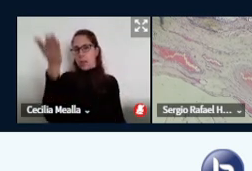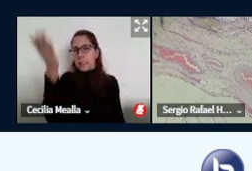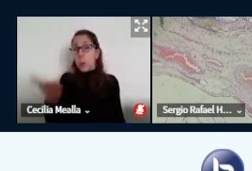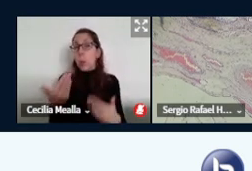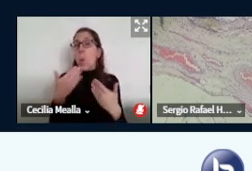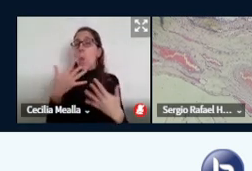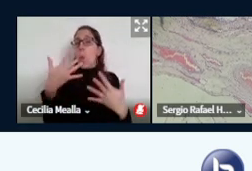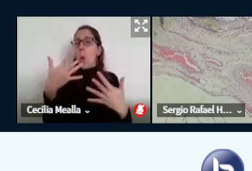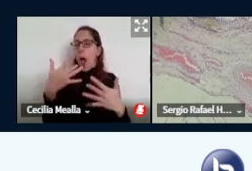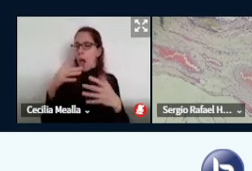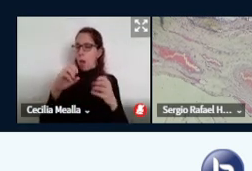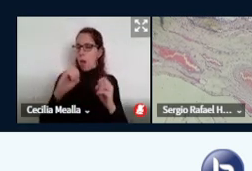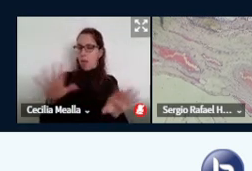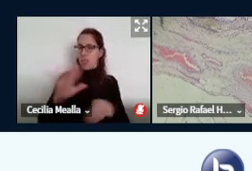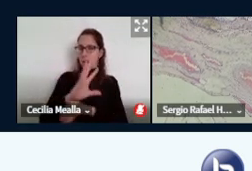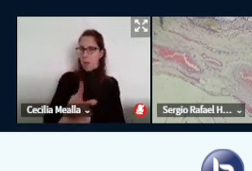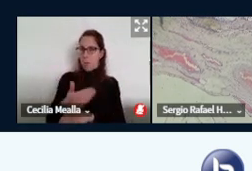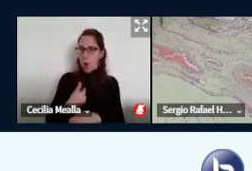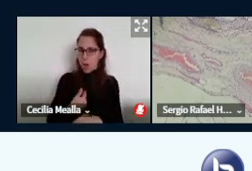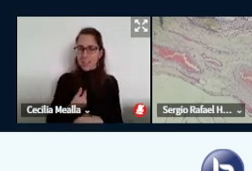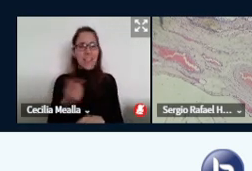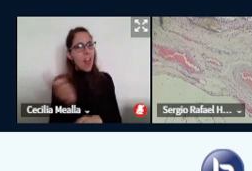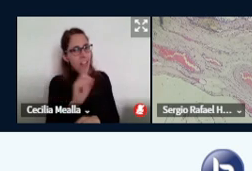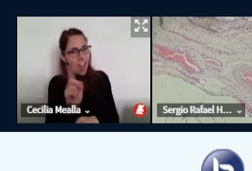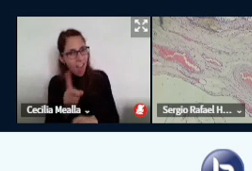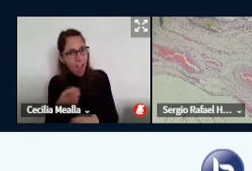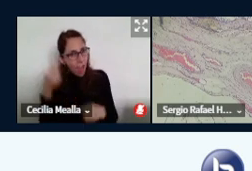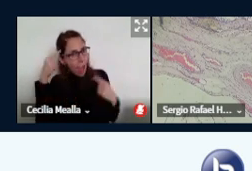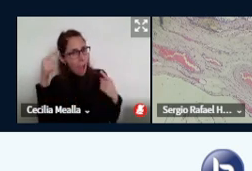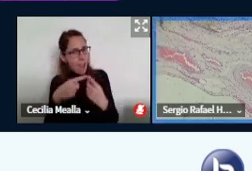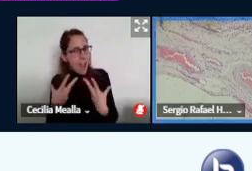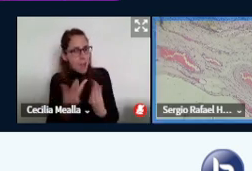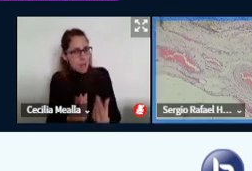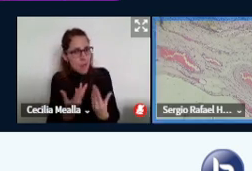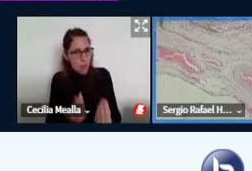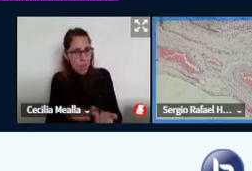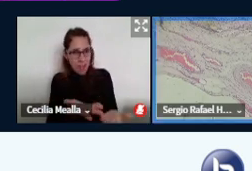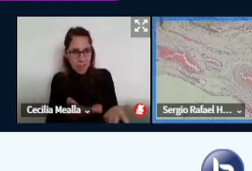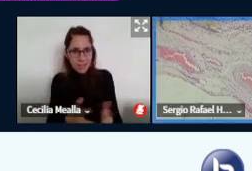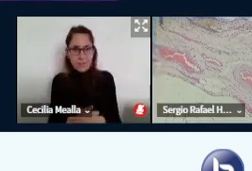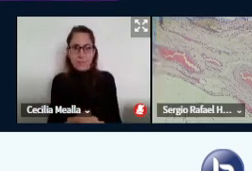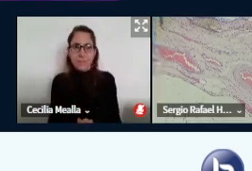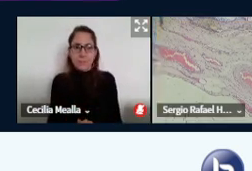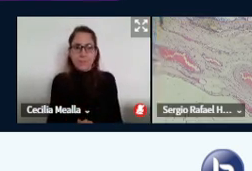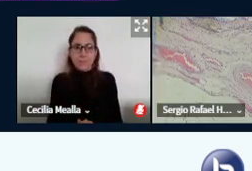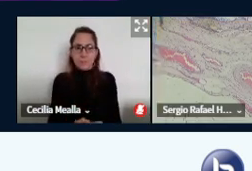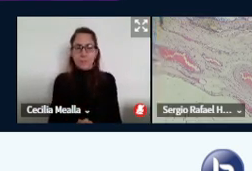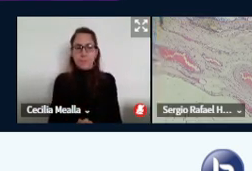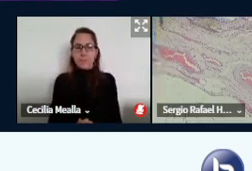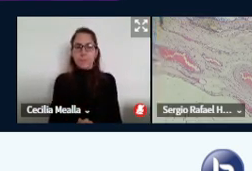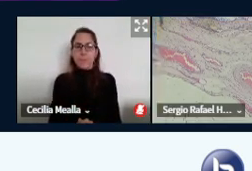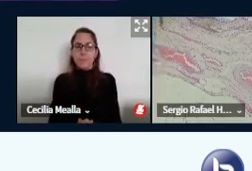poco. Es para ayudarte. Claro.